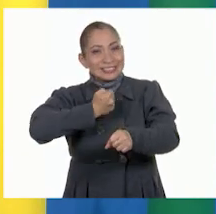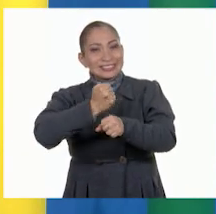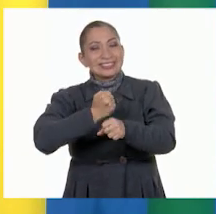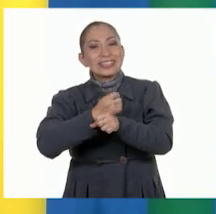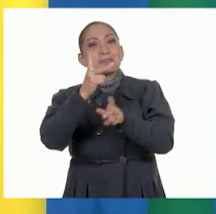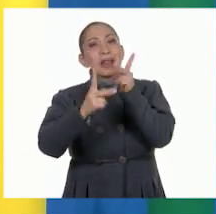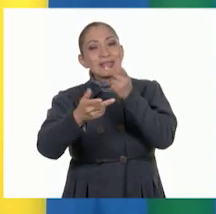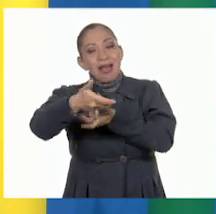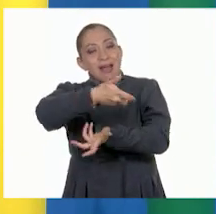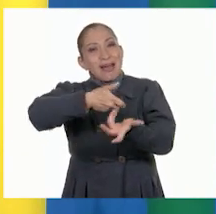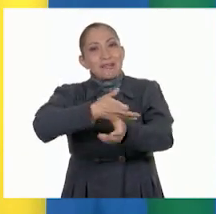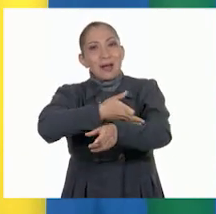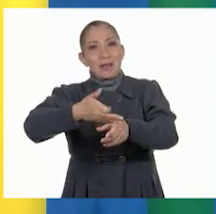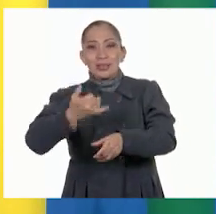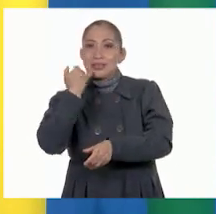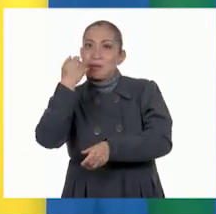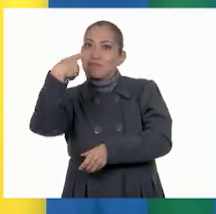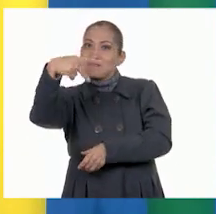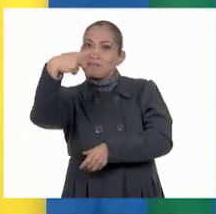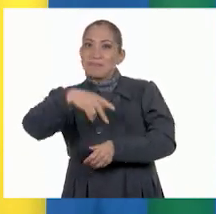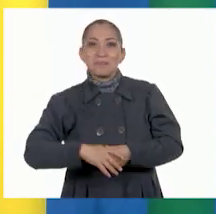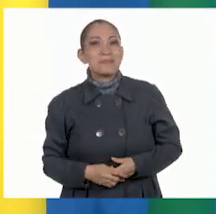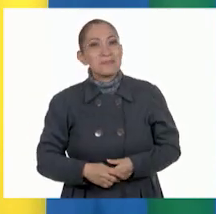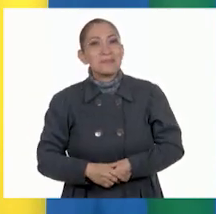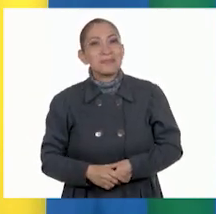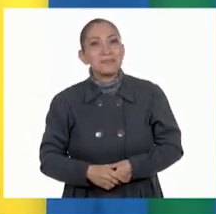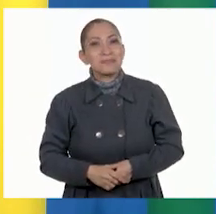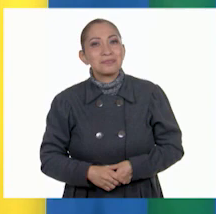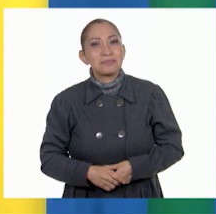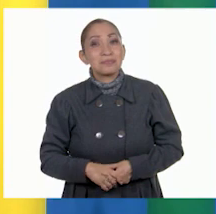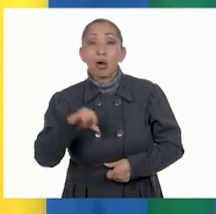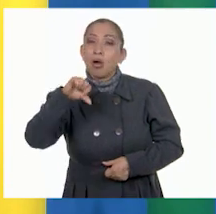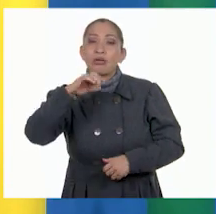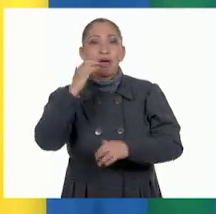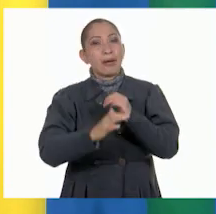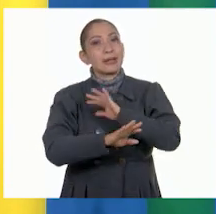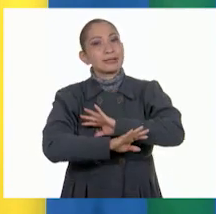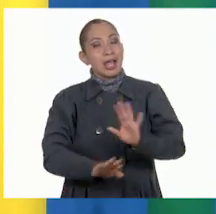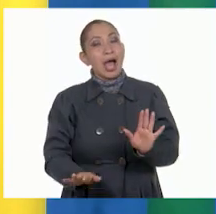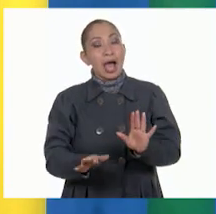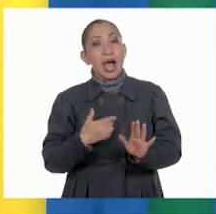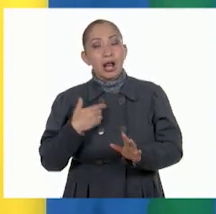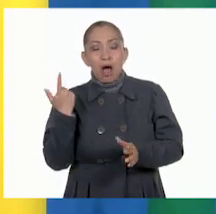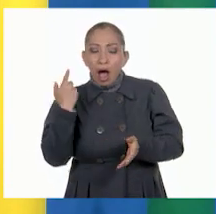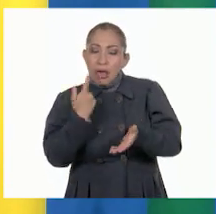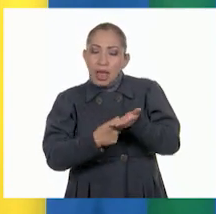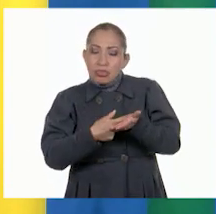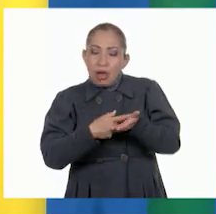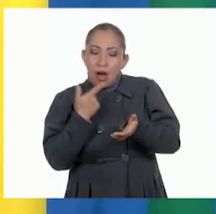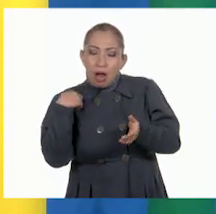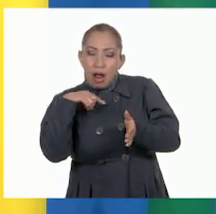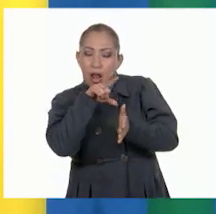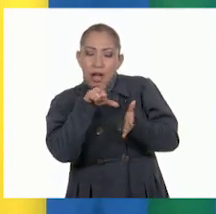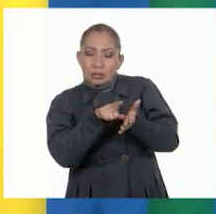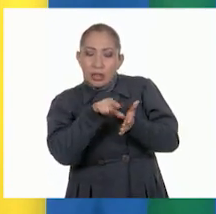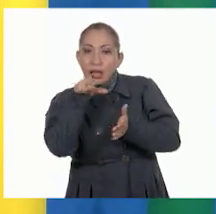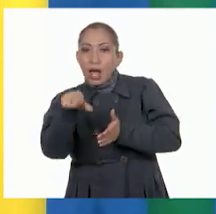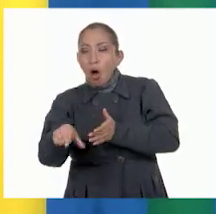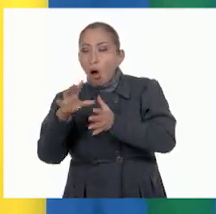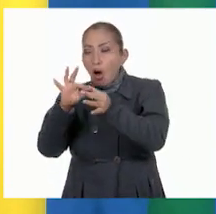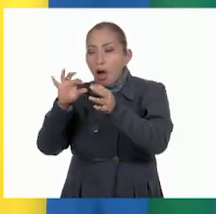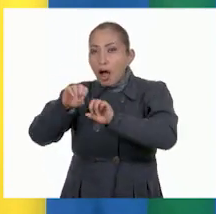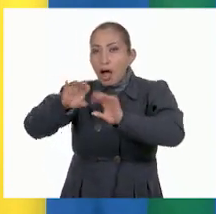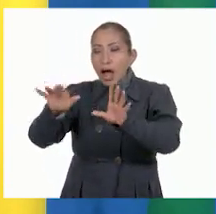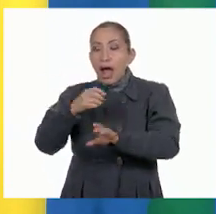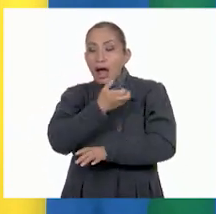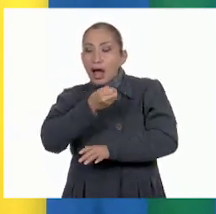y platicar con tu familia en tu lengua materna. Por hoy hemos terminado con lo implícito y explícito en los refranes